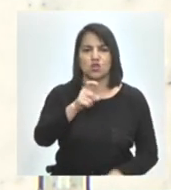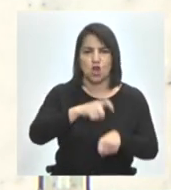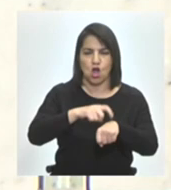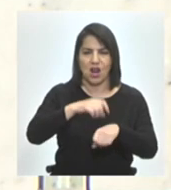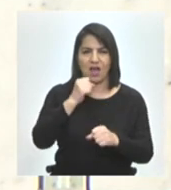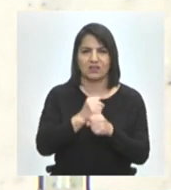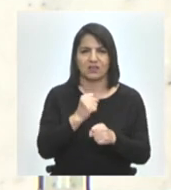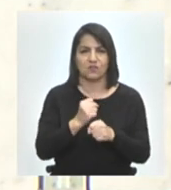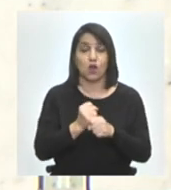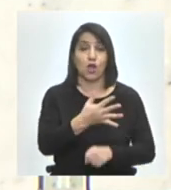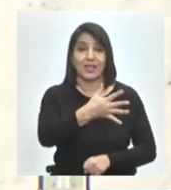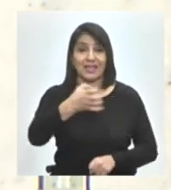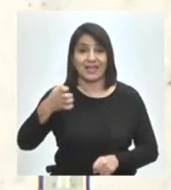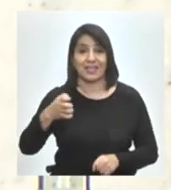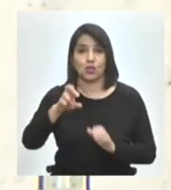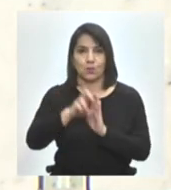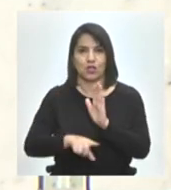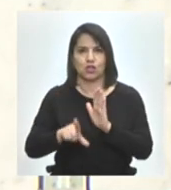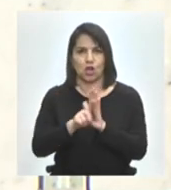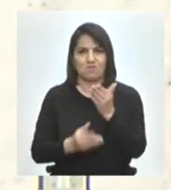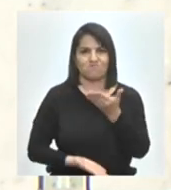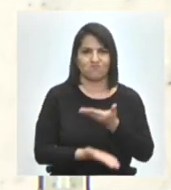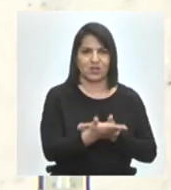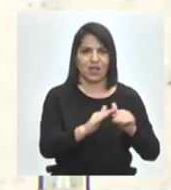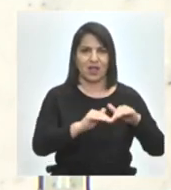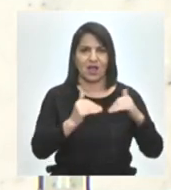ley ingresados a la Cámara en el último año,